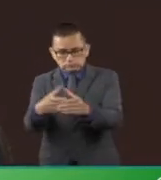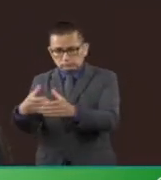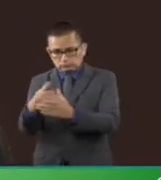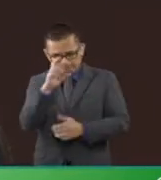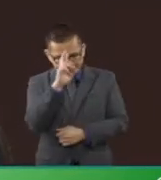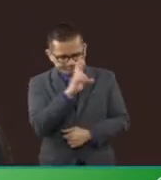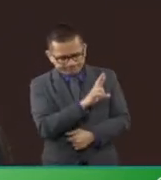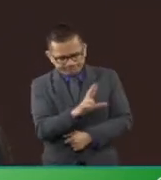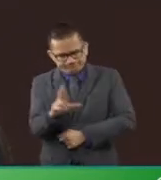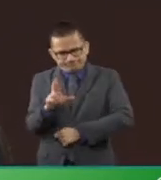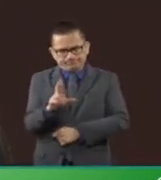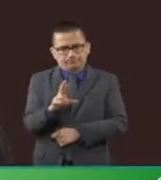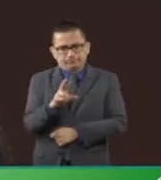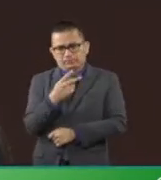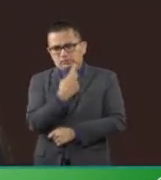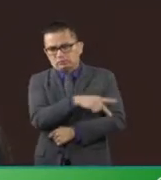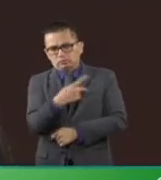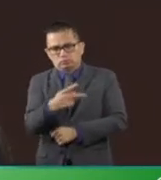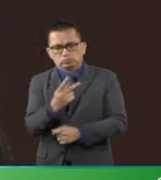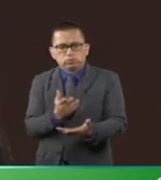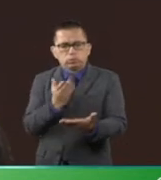que proponen